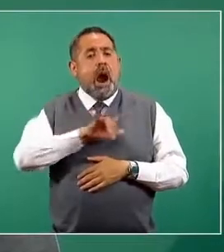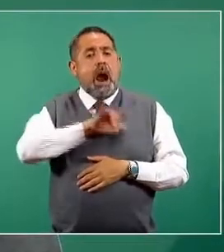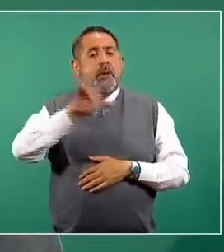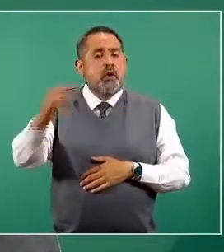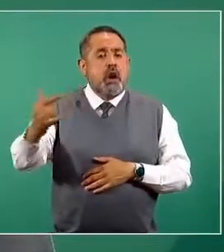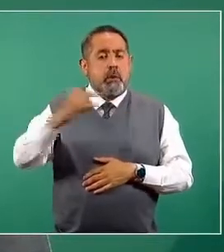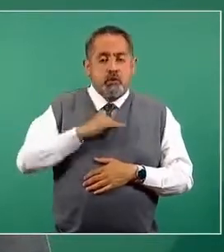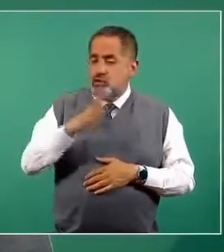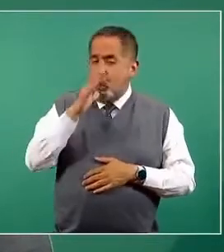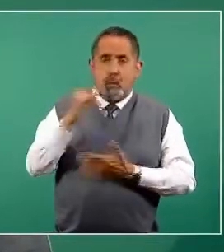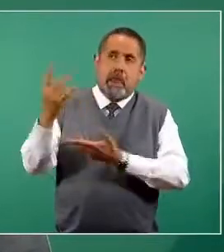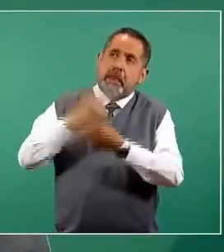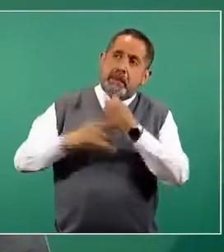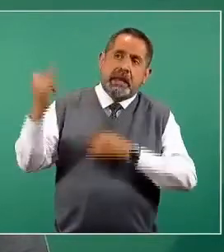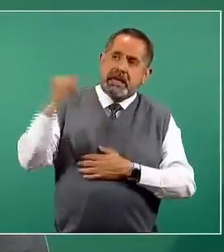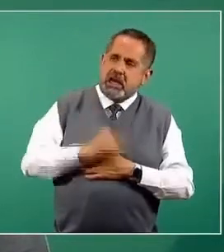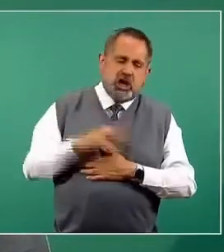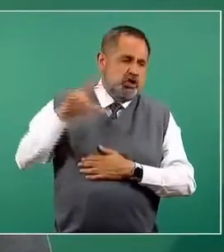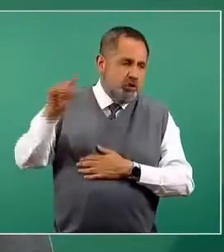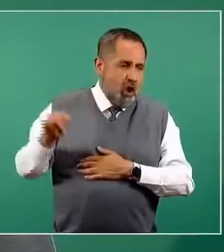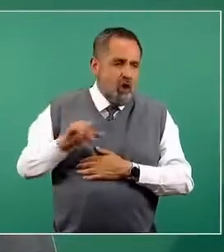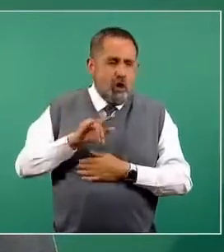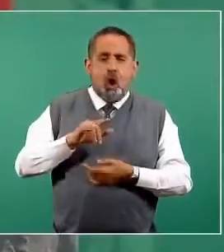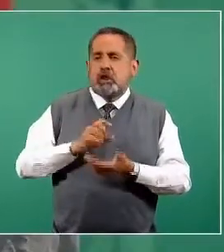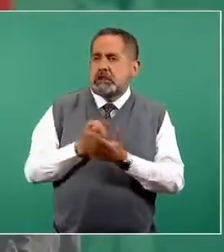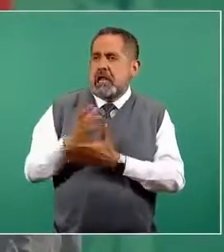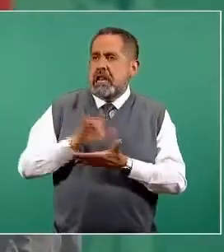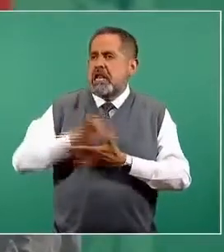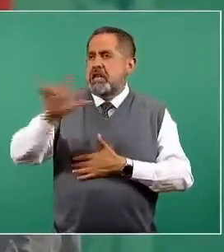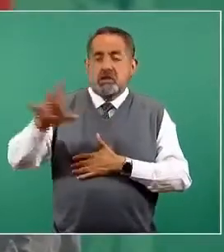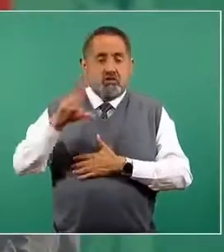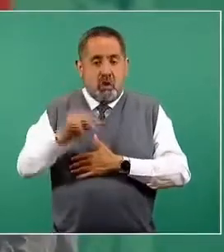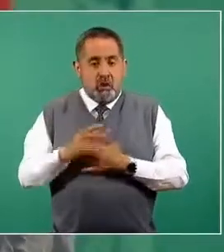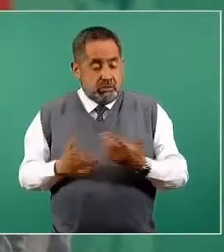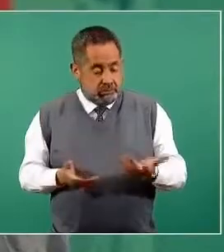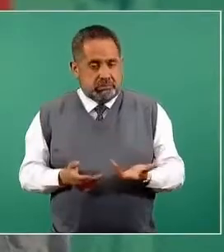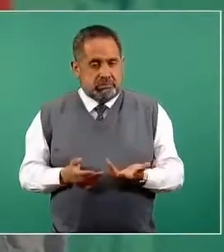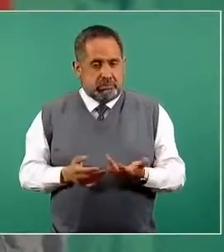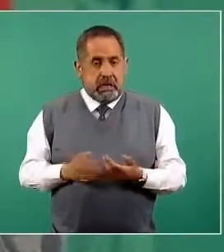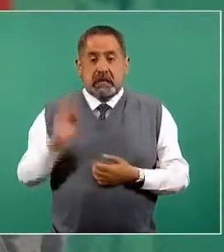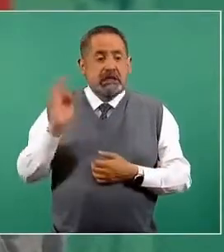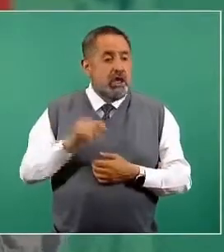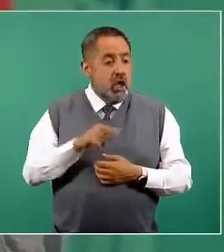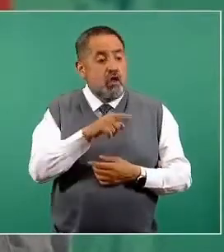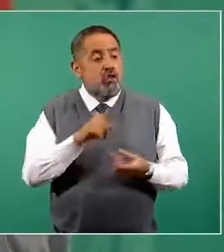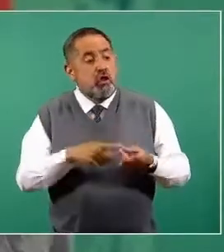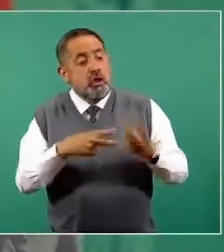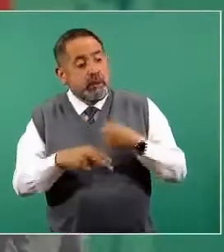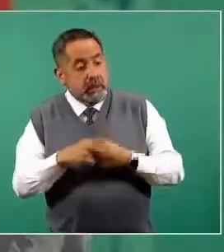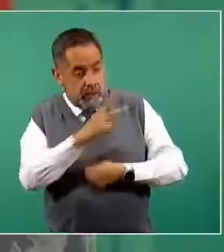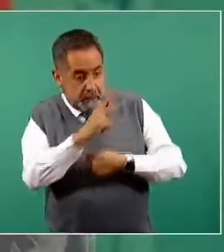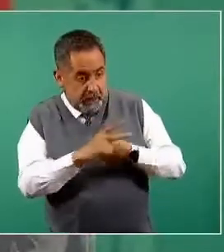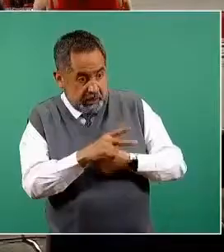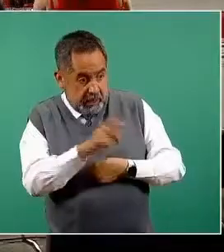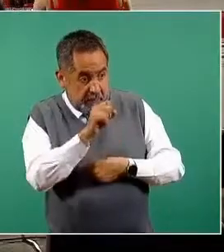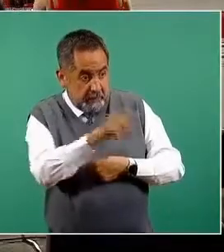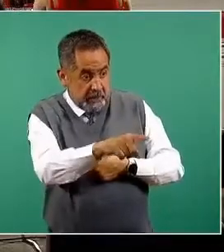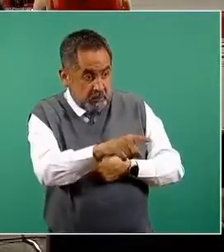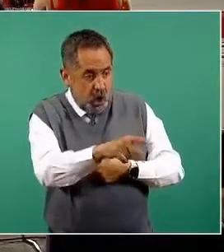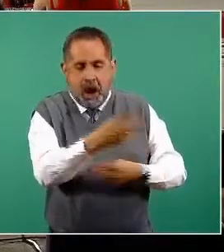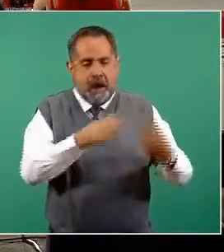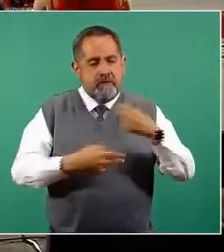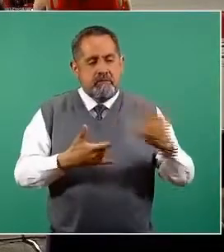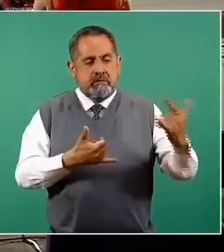de entradas en fronteras terrestres o marítimas a personas que provienen de países donde ya se han